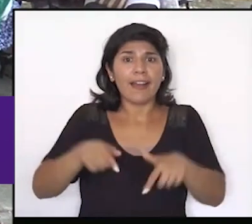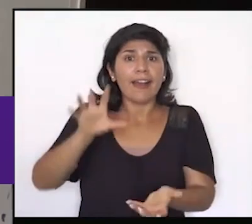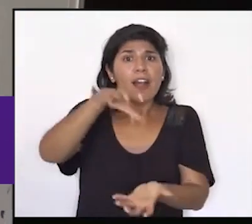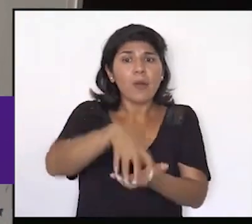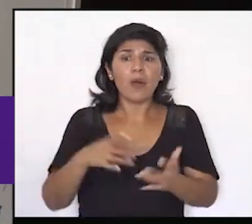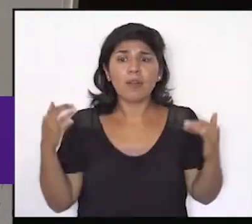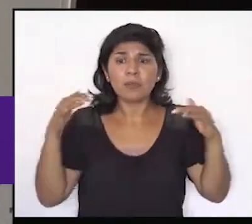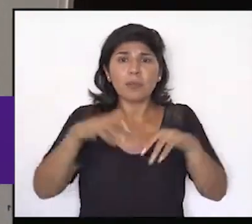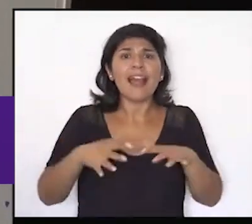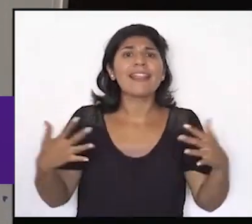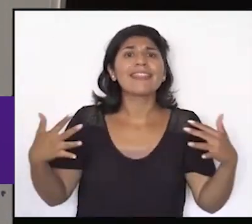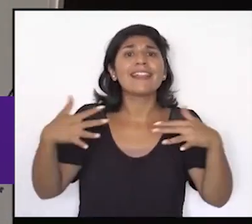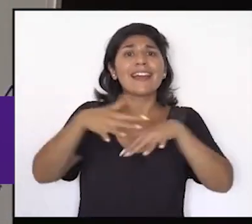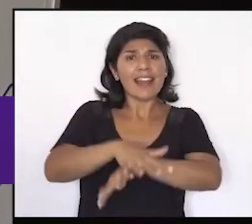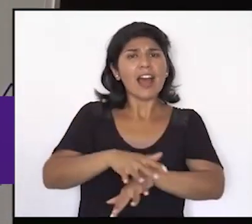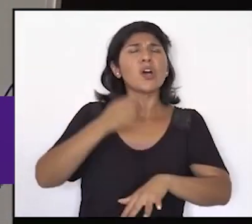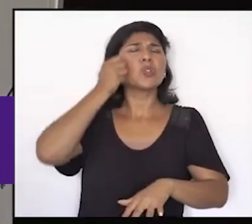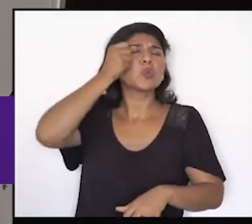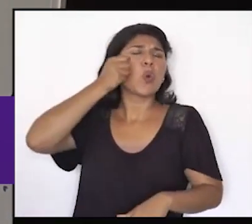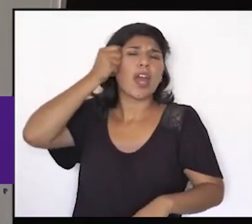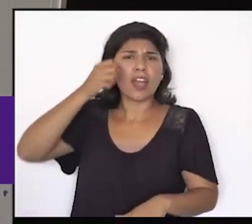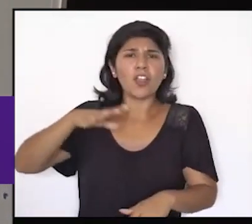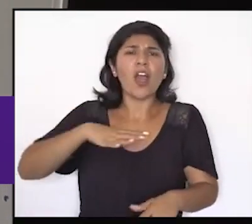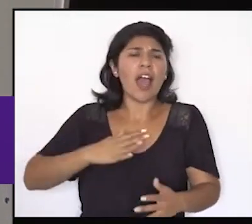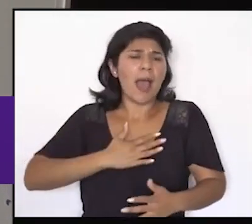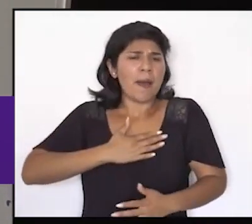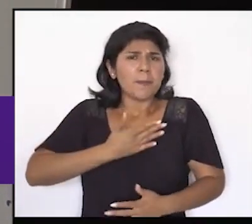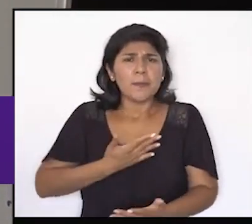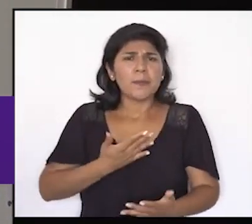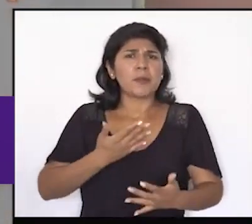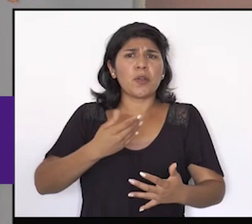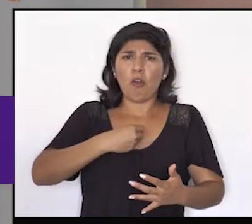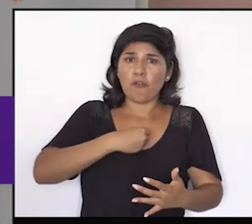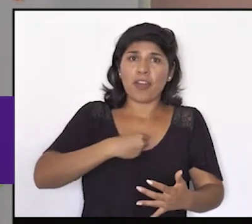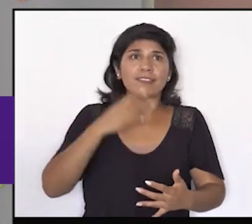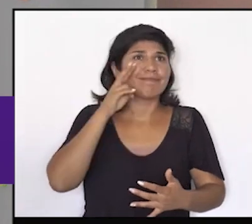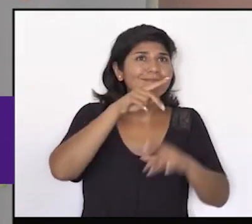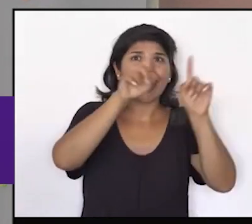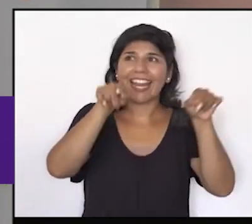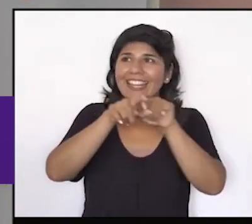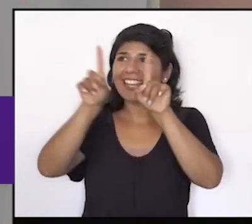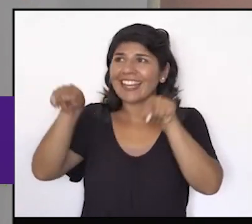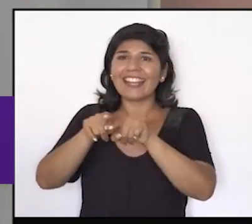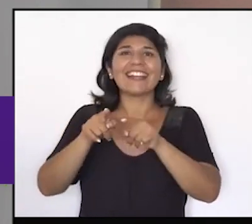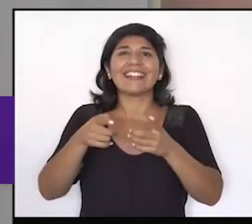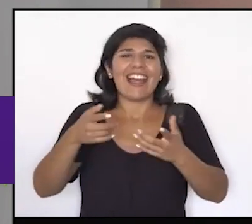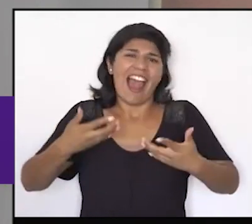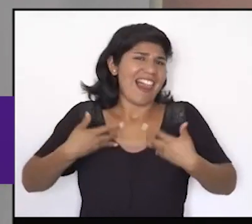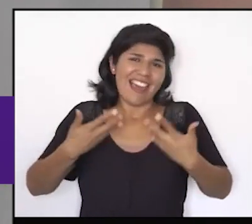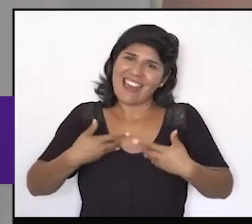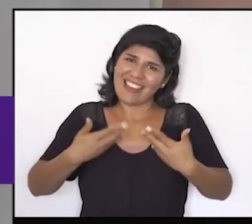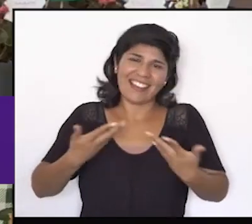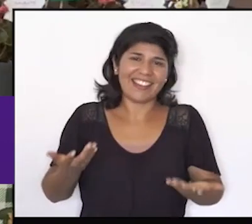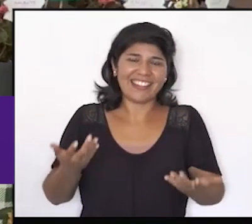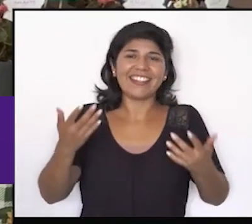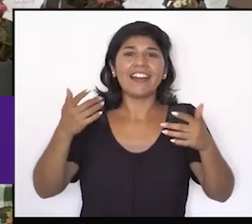las mujeres acá en este lugar están integradas, tienen sueños, tienen amor, confían, como dicen los cartelitos, y tienen mucha